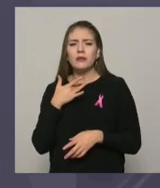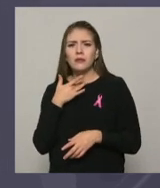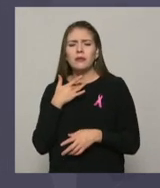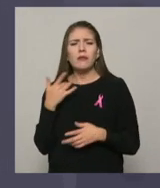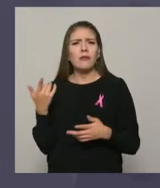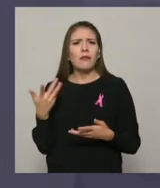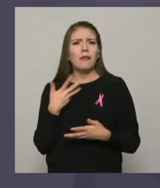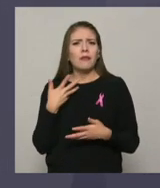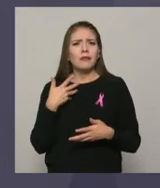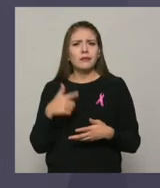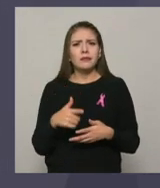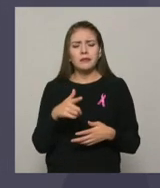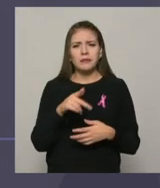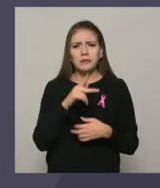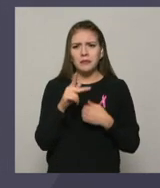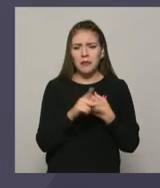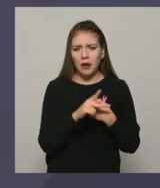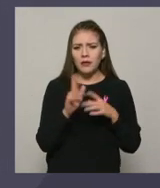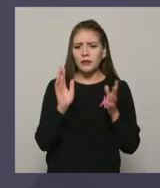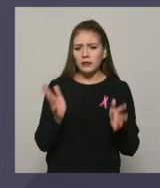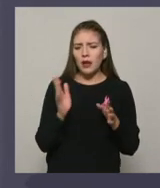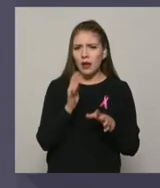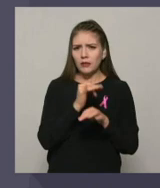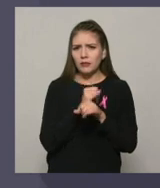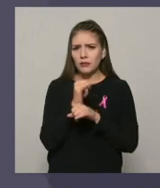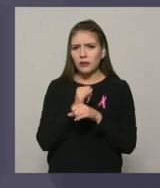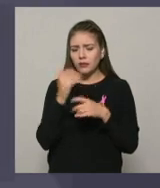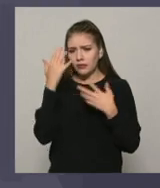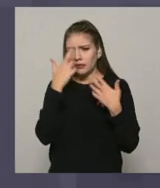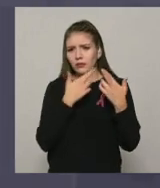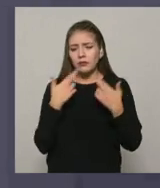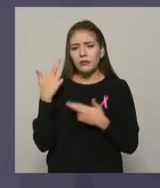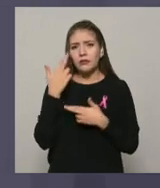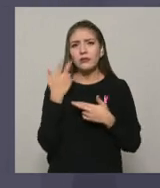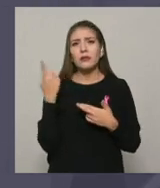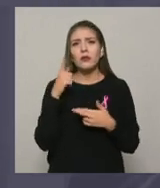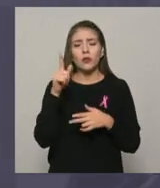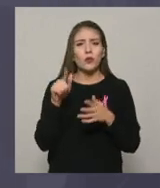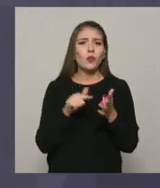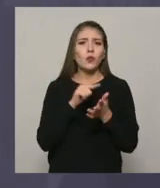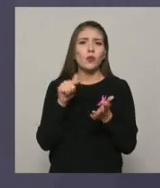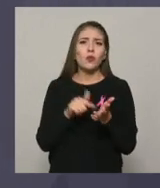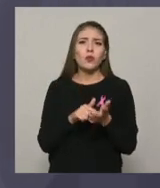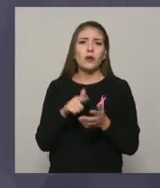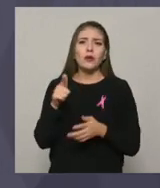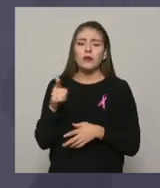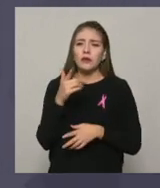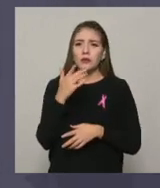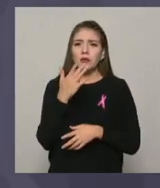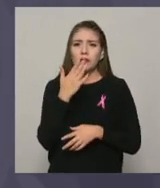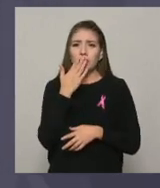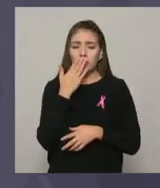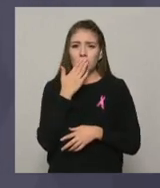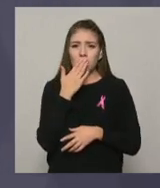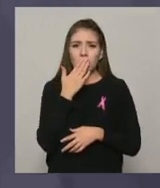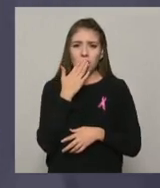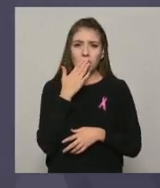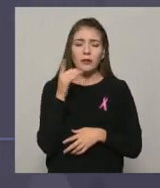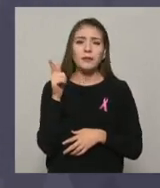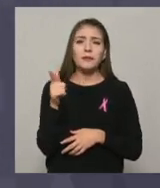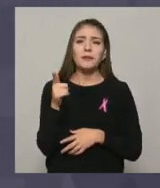país que hay un estudio donde demuestra que en un lugar de Sonora, que es de un cuadrado de 1